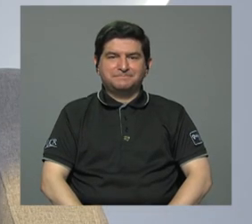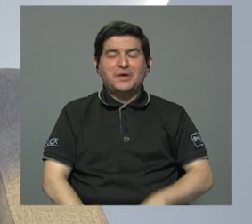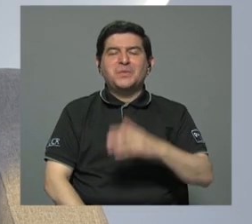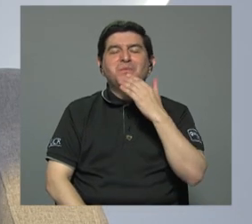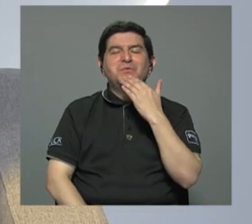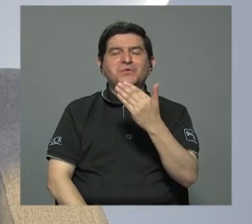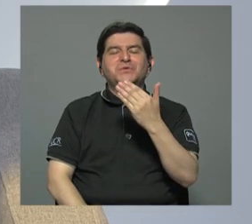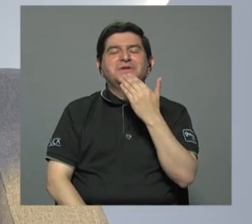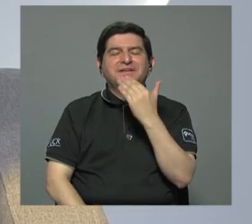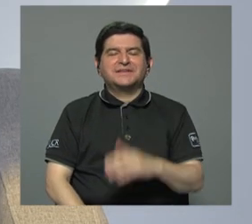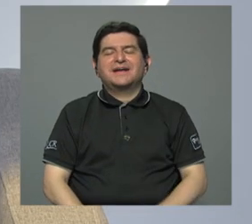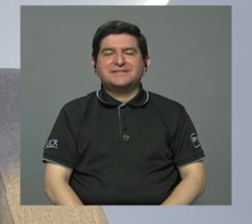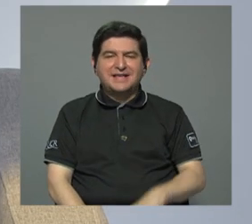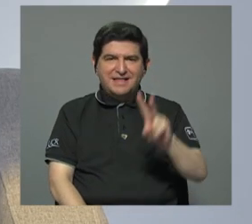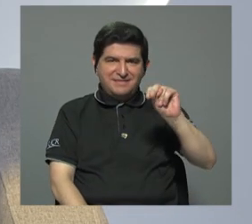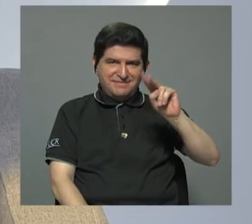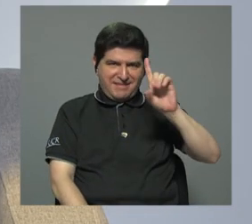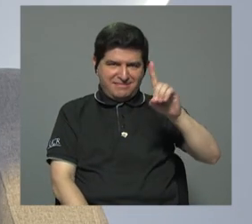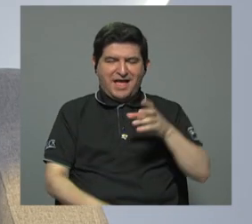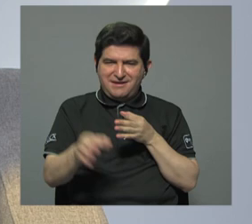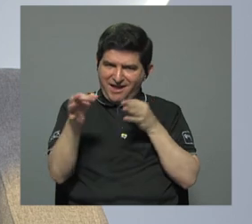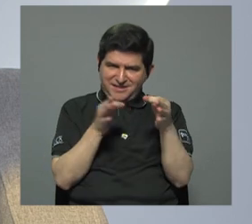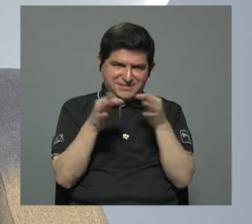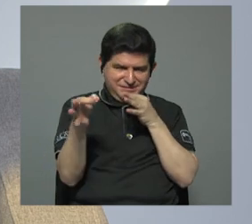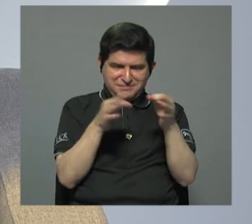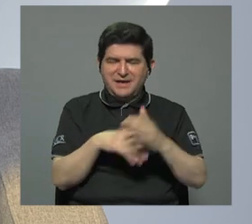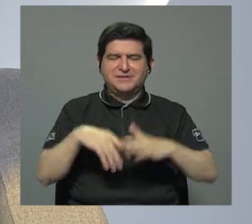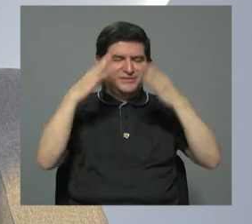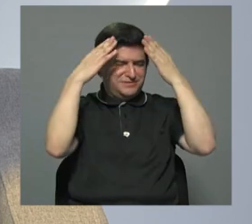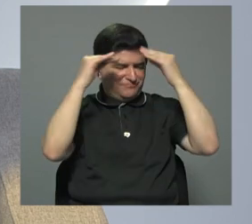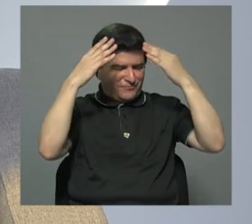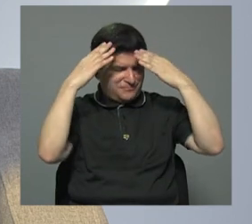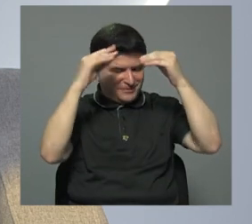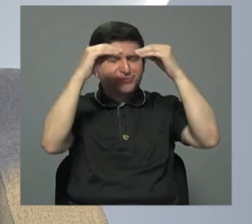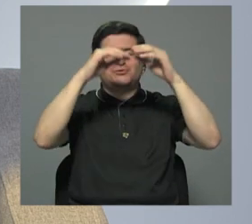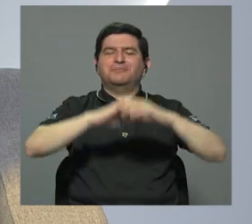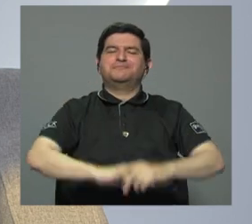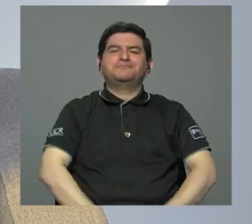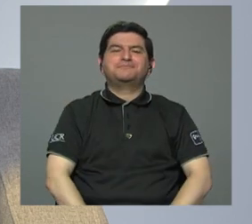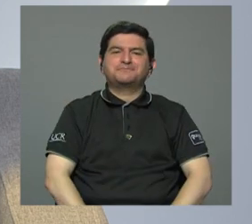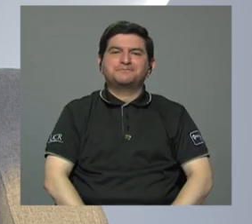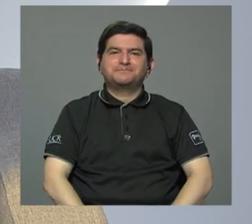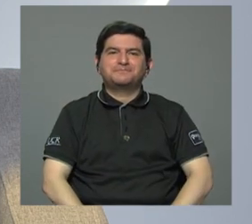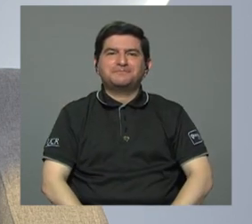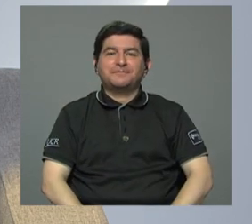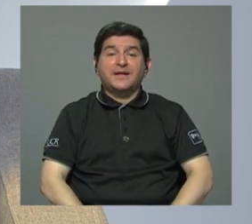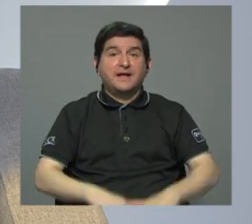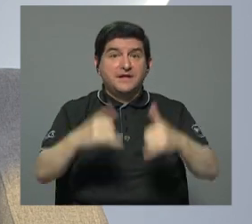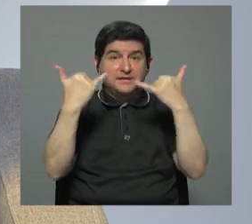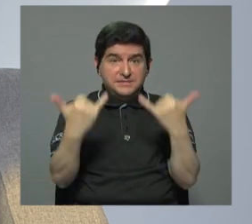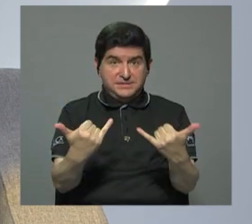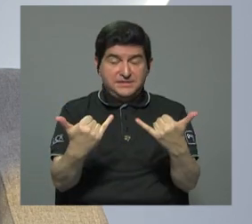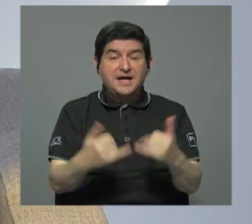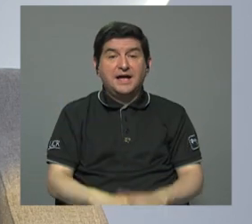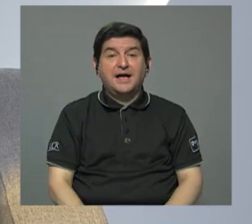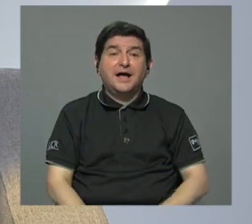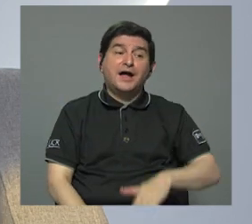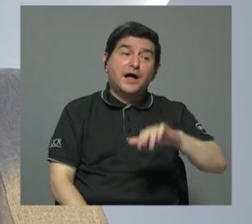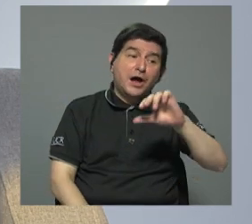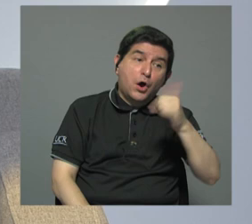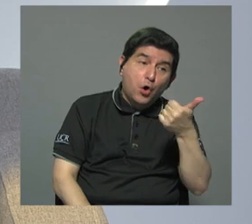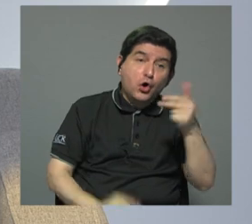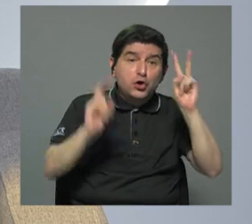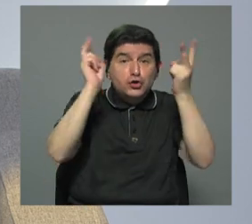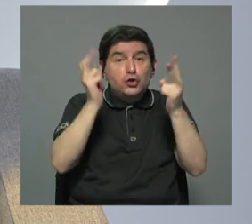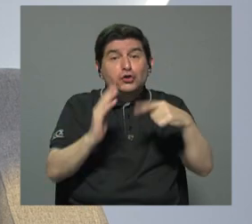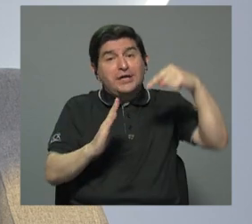Gracias a Natalia Díaz por esta explicación sobre esta información. Y bueno, ya estamos con uno, con otro de los temas